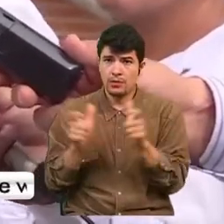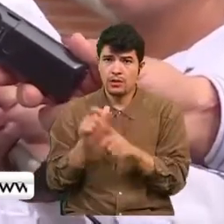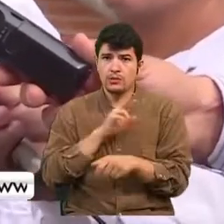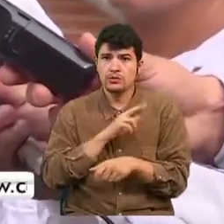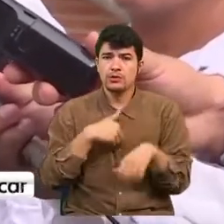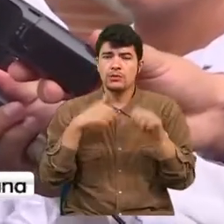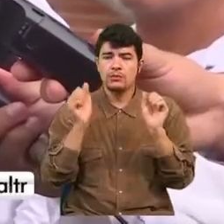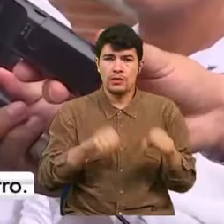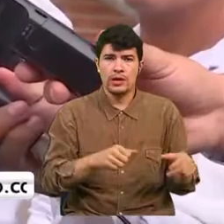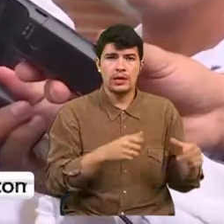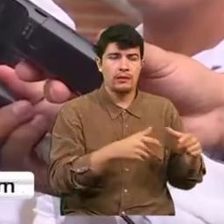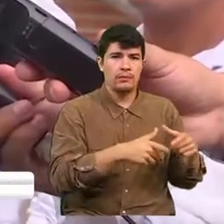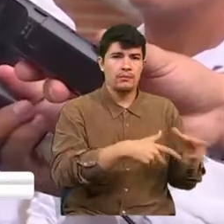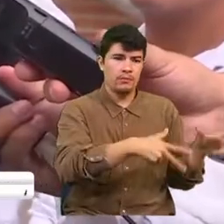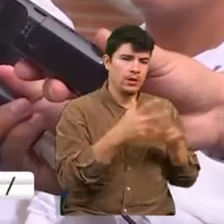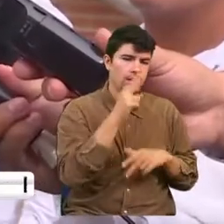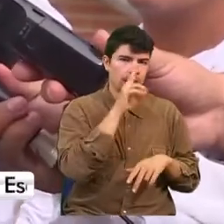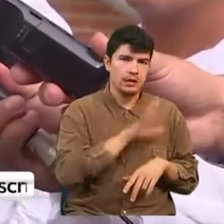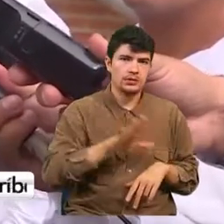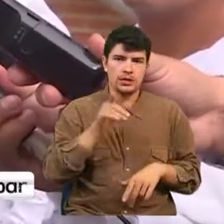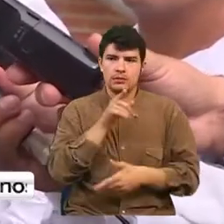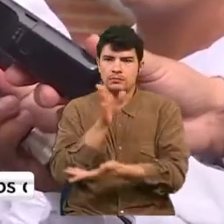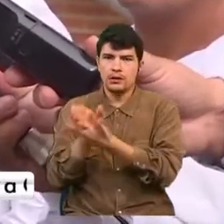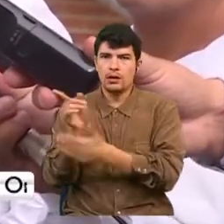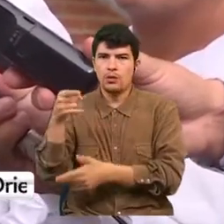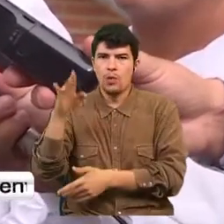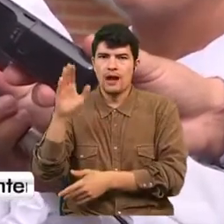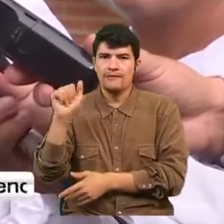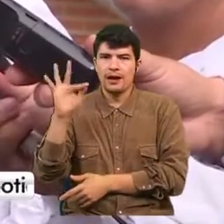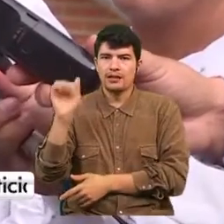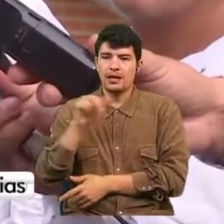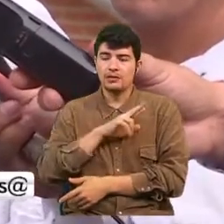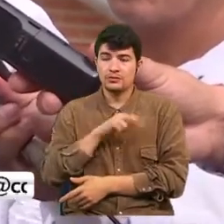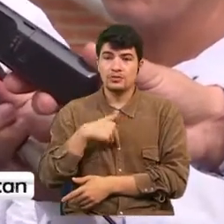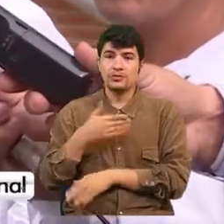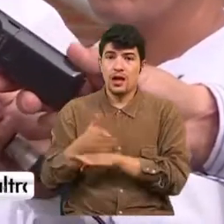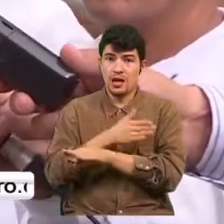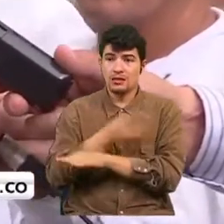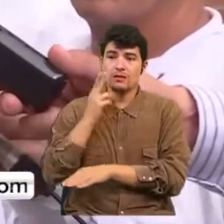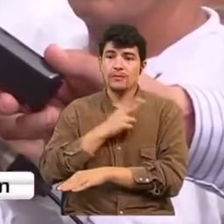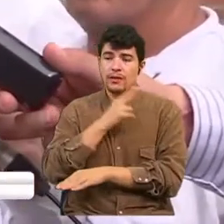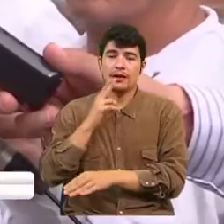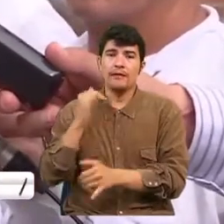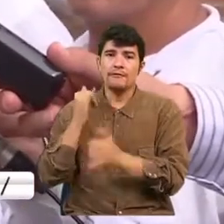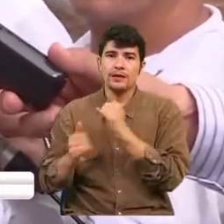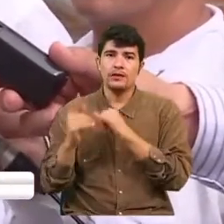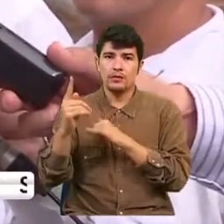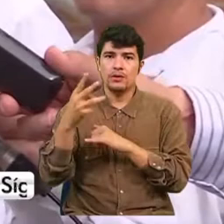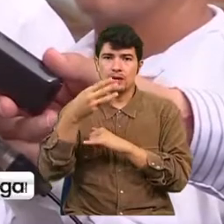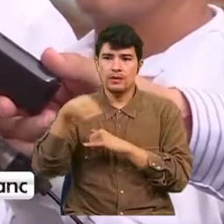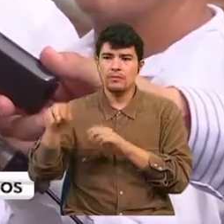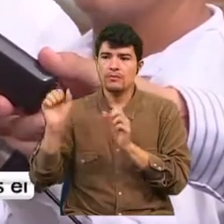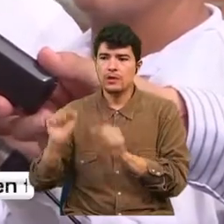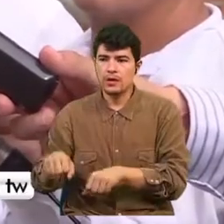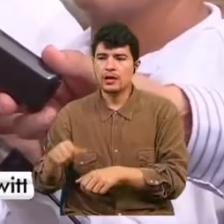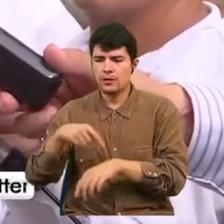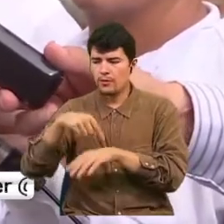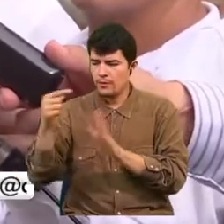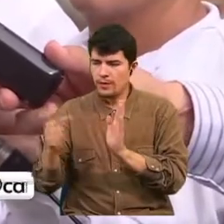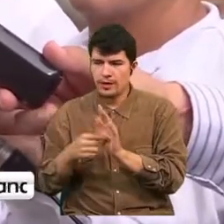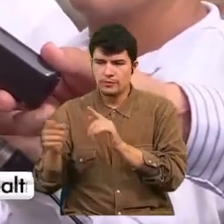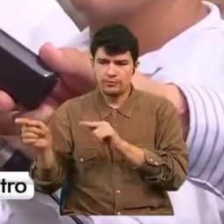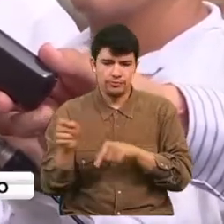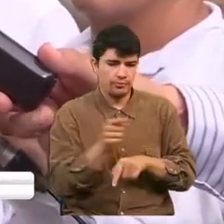paso entre Puente Nacional y Guabatá, en un compromiso adicional que tenemos con Guabatá de terminar ese kilómetro de pavimento que nos falta para tener totalmente la